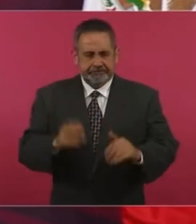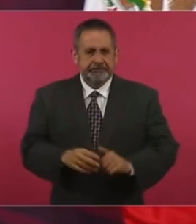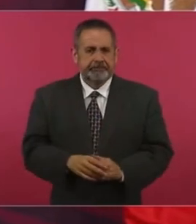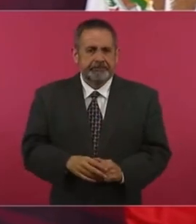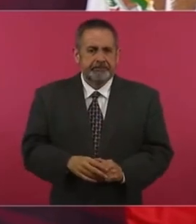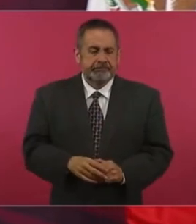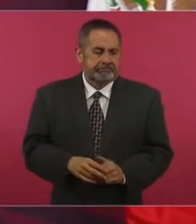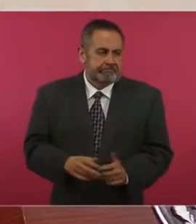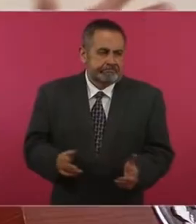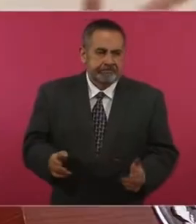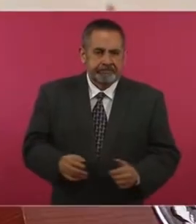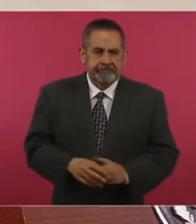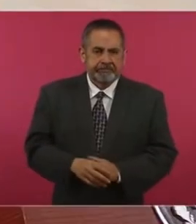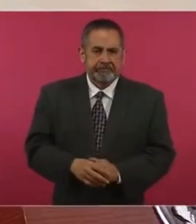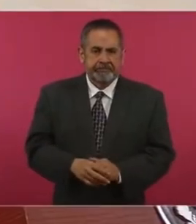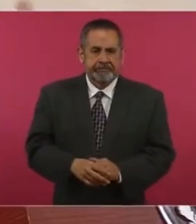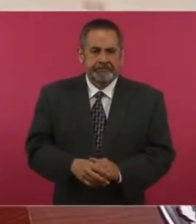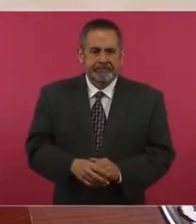pues aunque